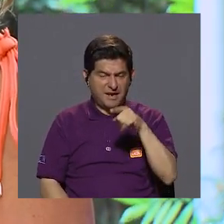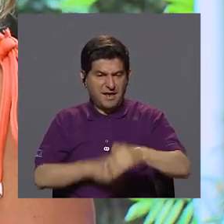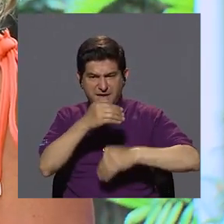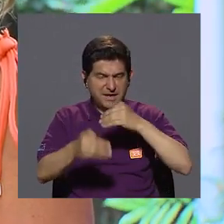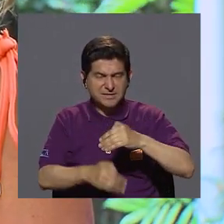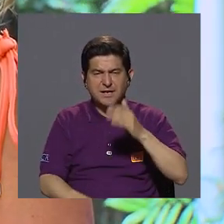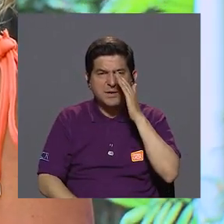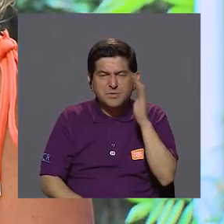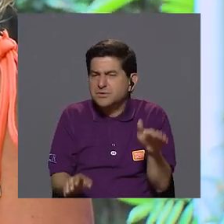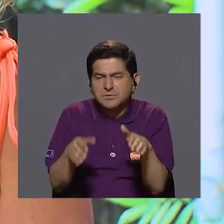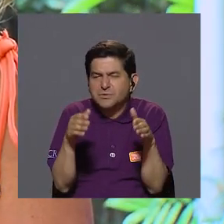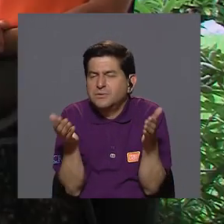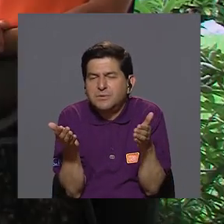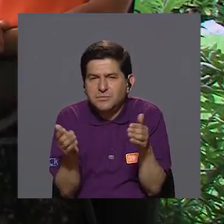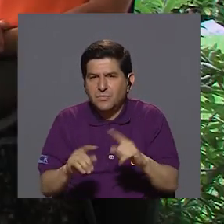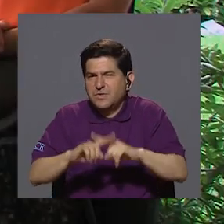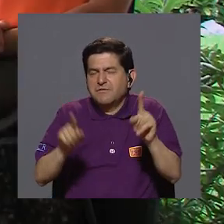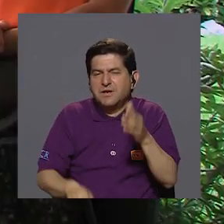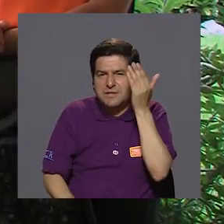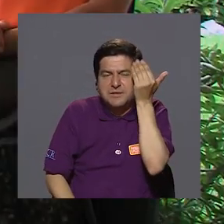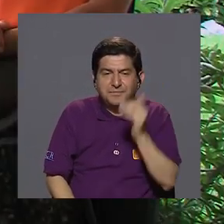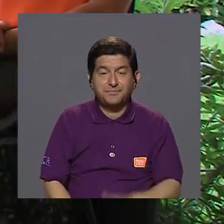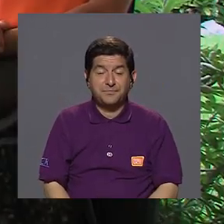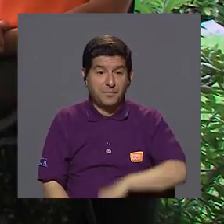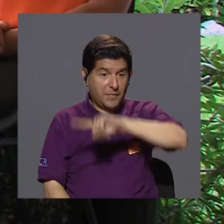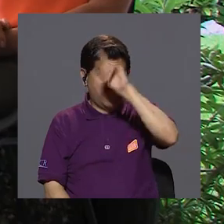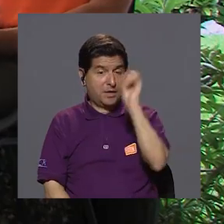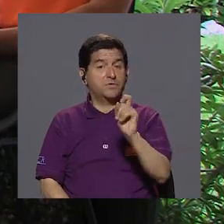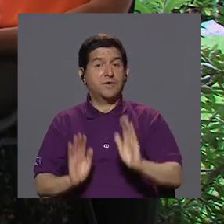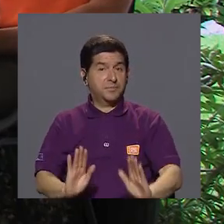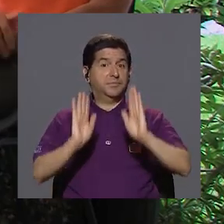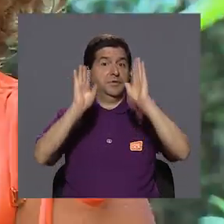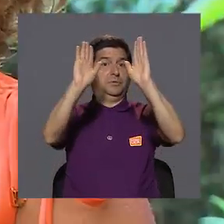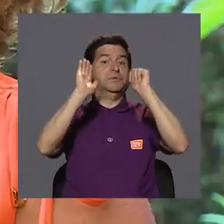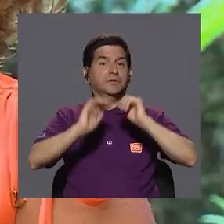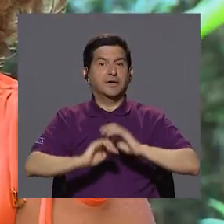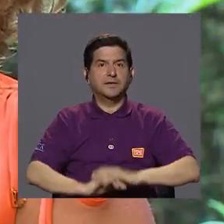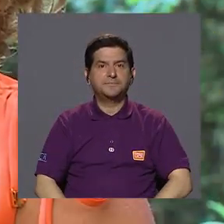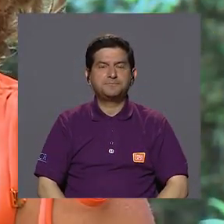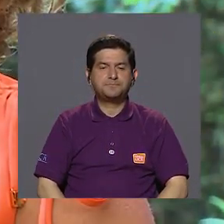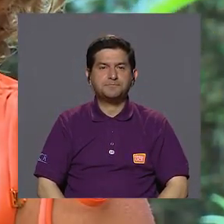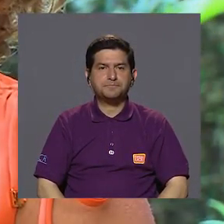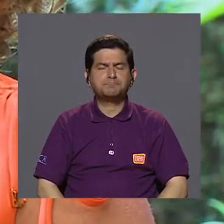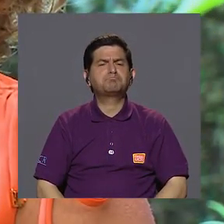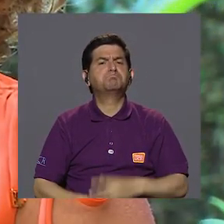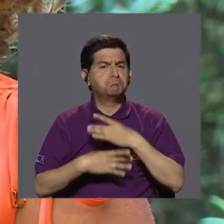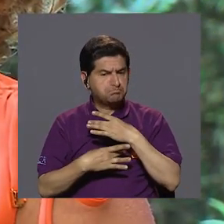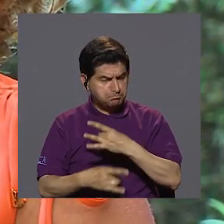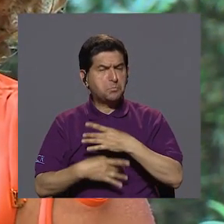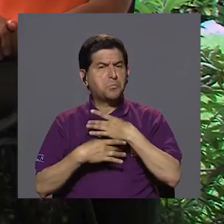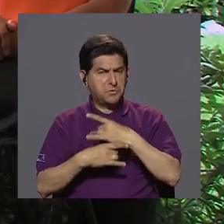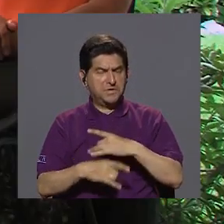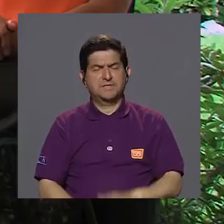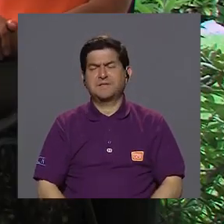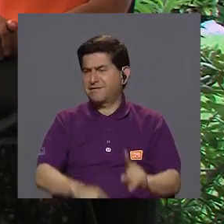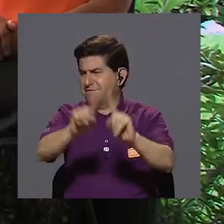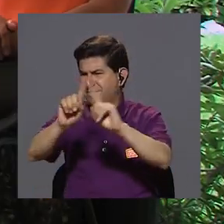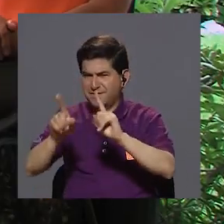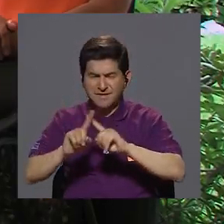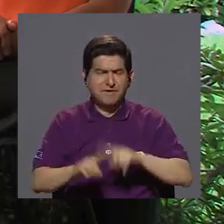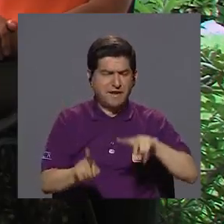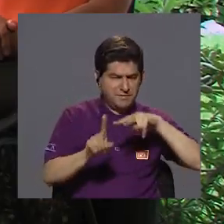tienen al ser madres? Sí, bueno, es una pregunta extraordinaria porque precisa, es muy interesante